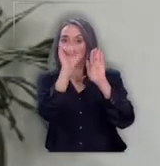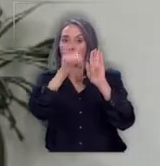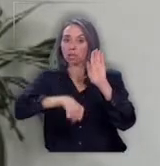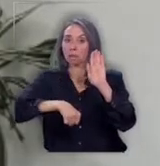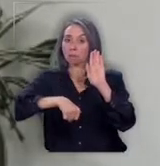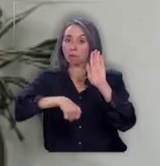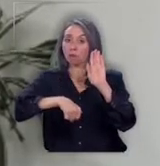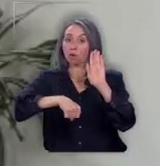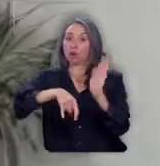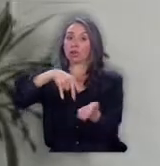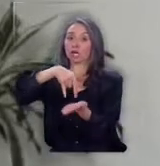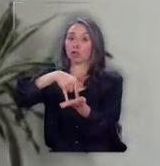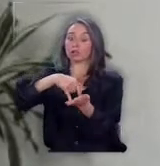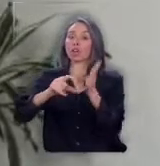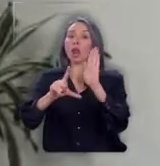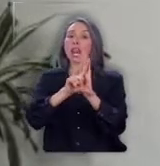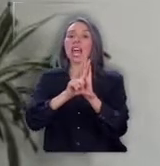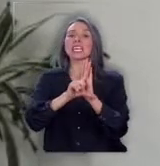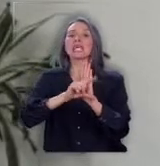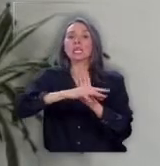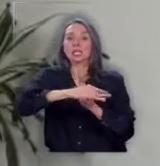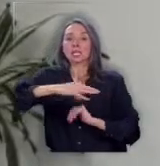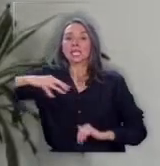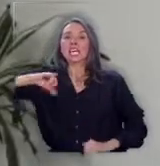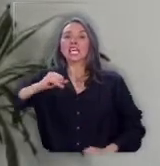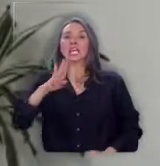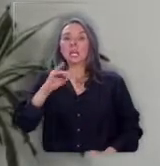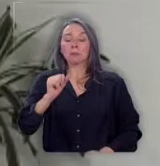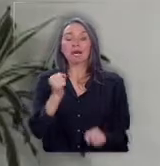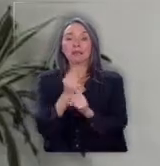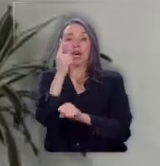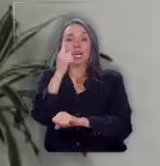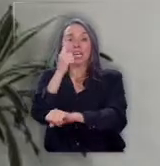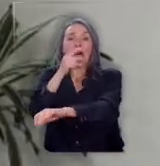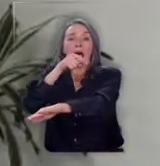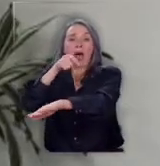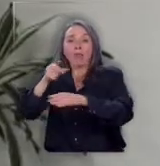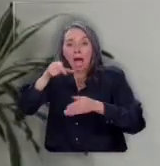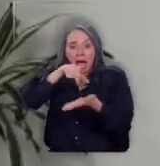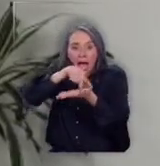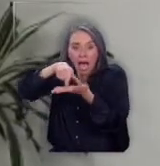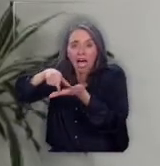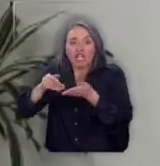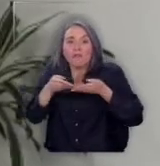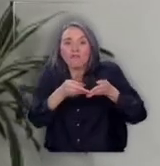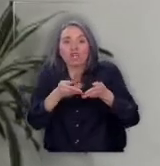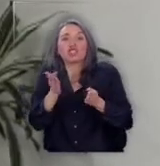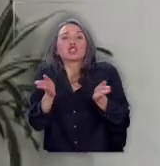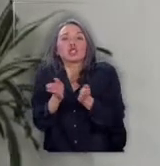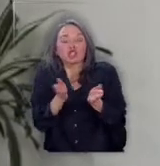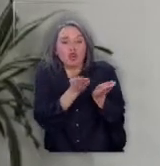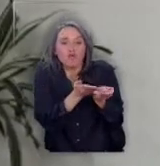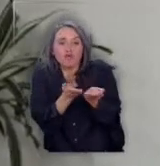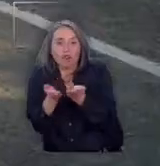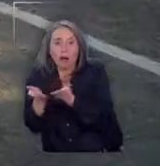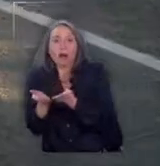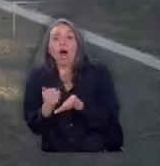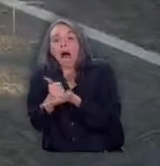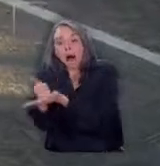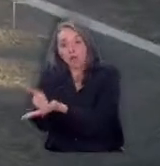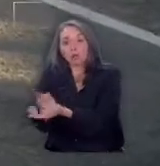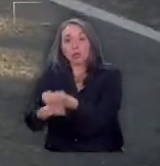congreso por la ley de la jia estamos trabajando para que en cada Caleta pueda haber ayuda para ayudarlo comercializar sus